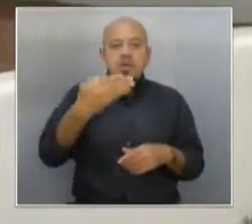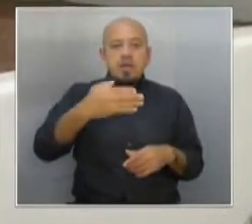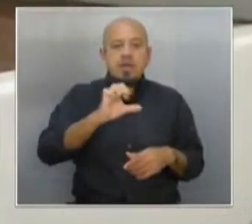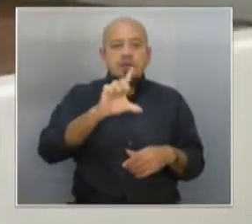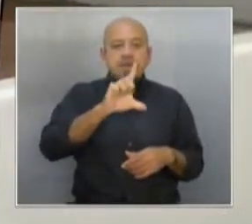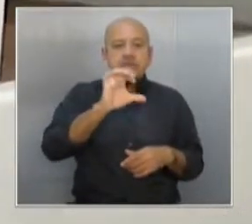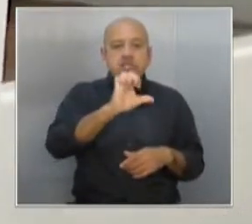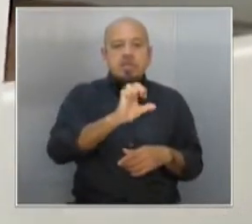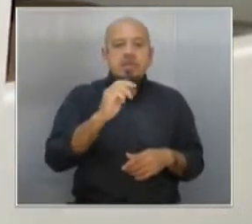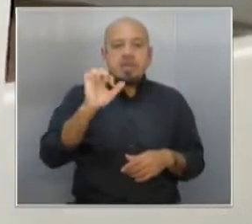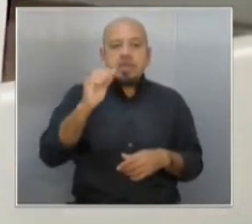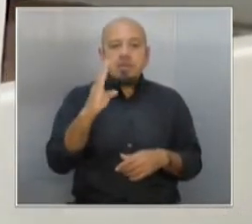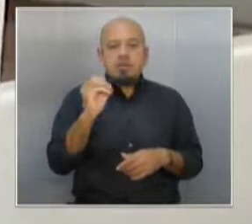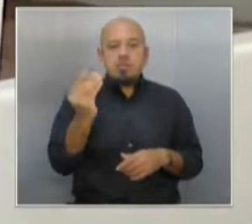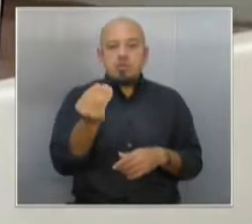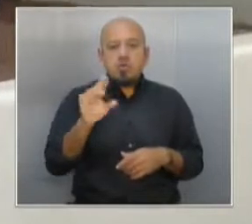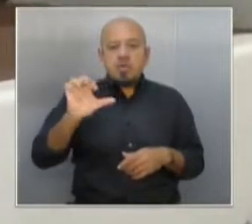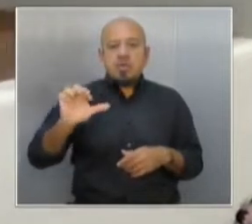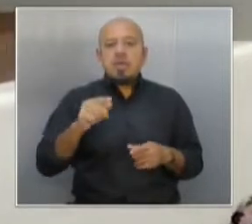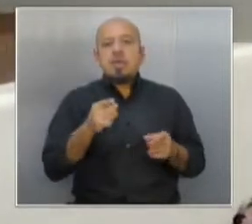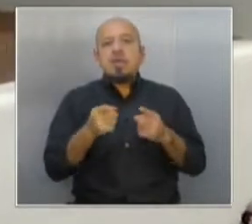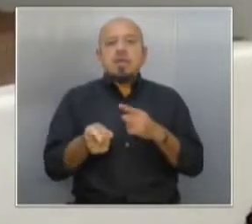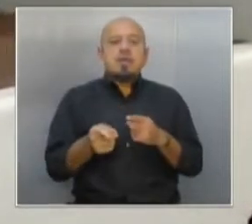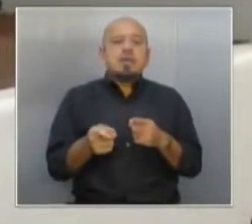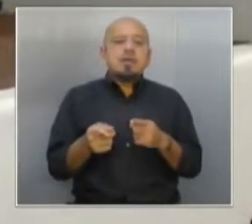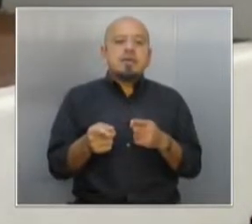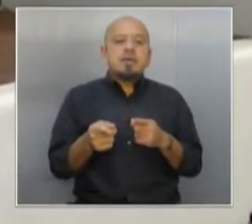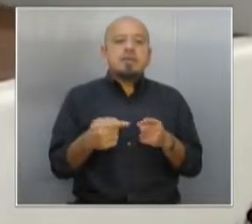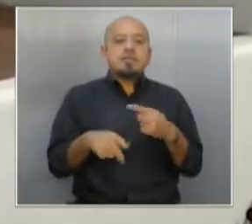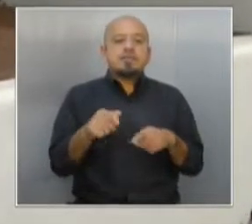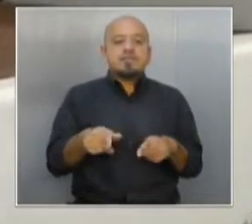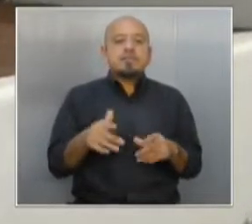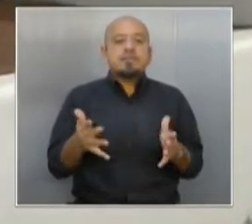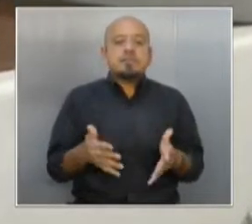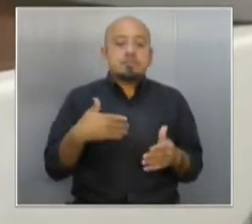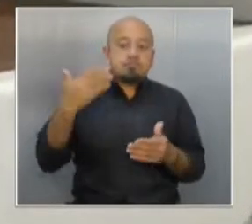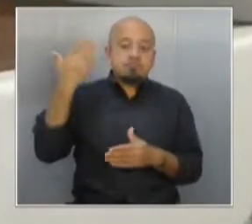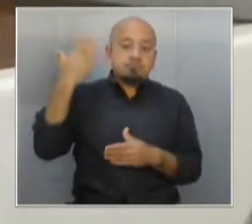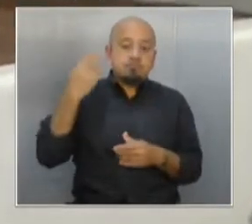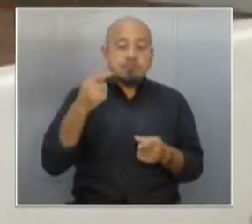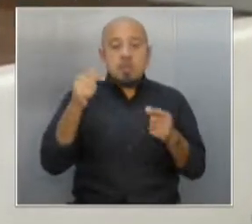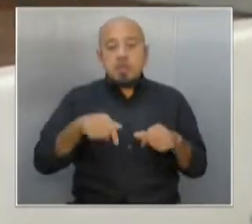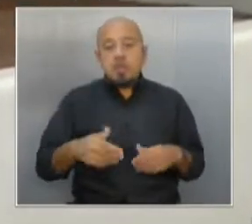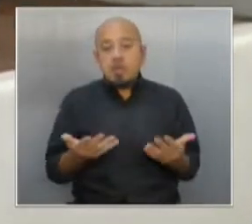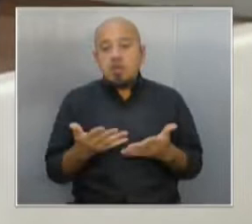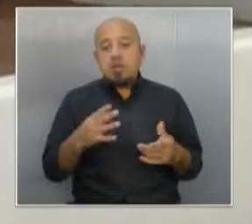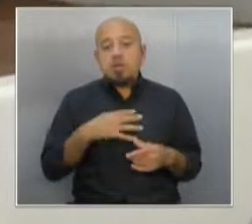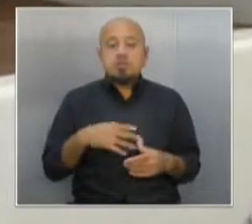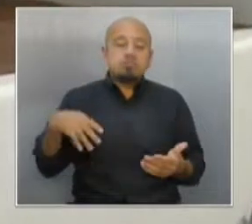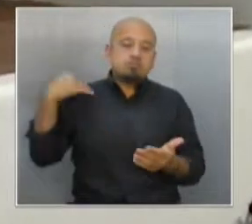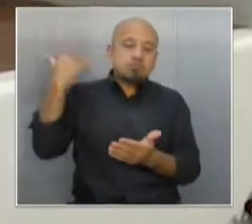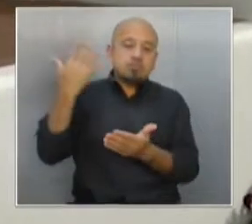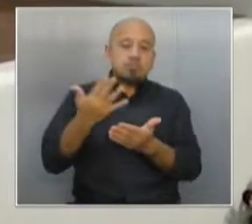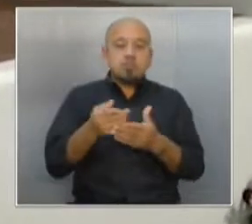en tela de juicio el tema de la ciudad que tuvimos, una época que todo el mundo añora, y la ciudad que estamos teniendo ahora. Y allí,